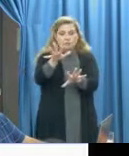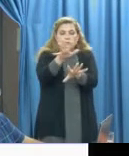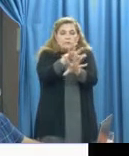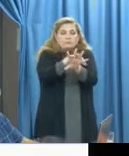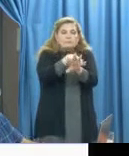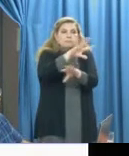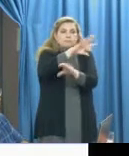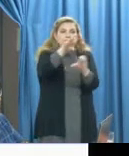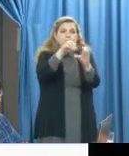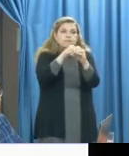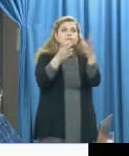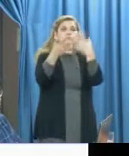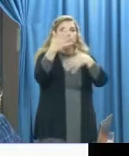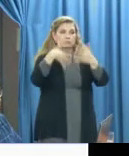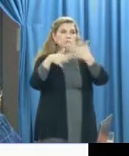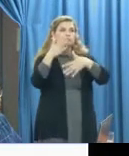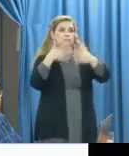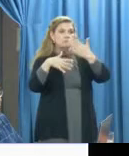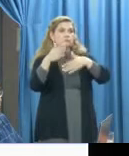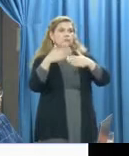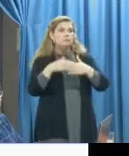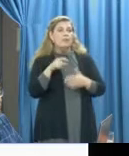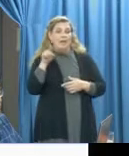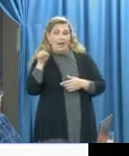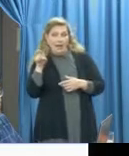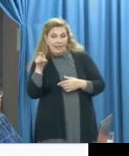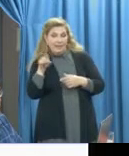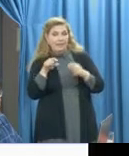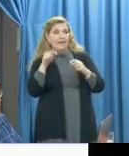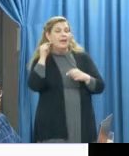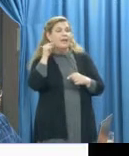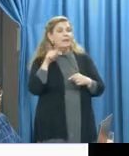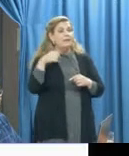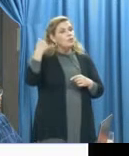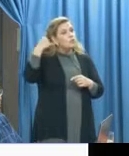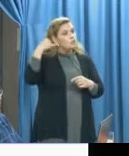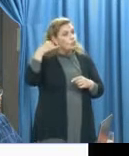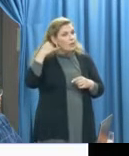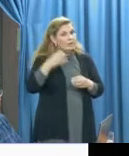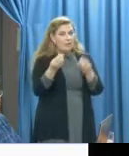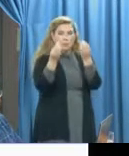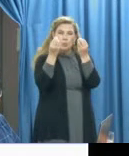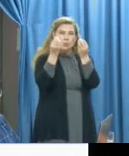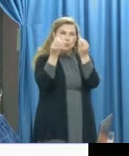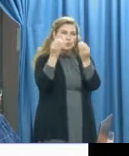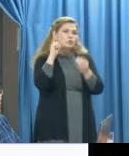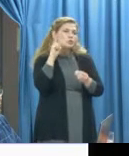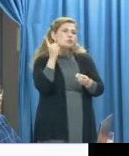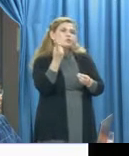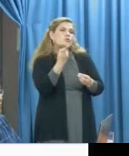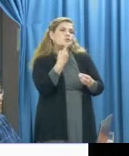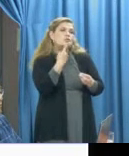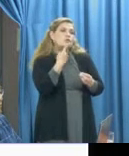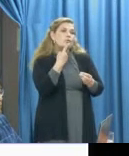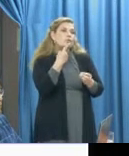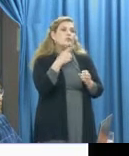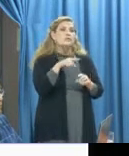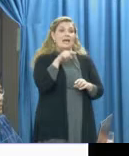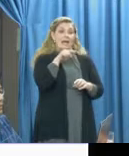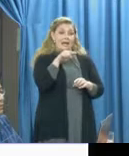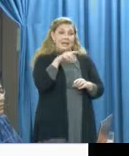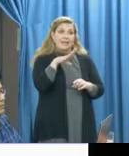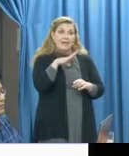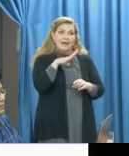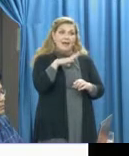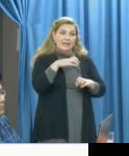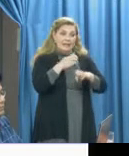la población habla lengua de señas. En esta población con esta alta incidencia de sordera, dio una incidencia a